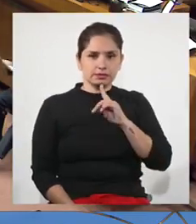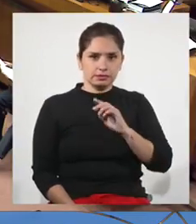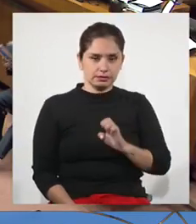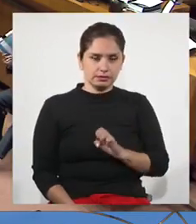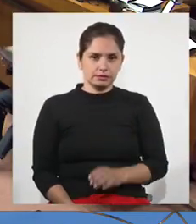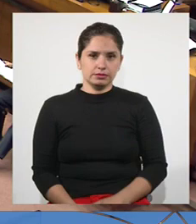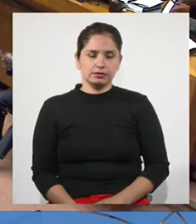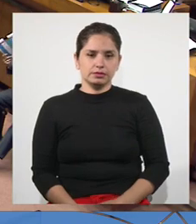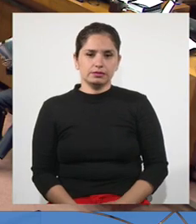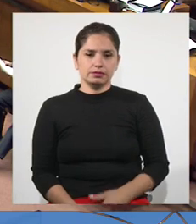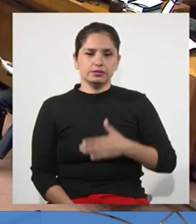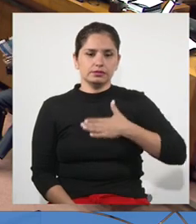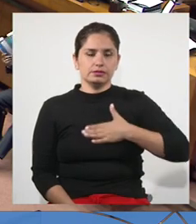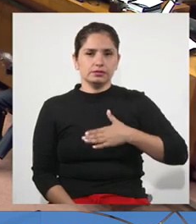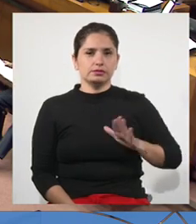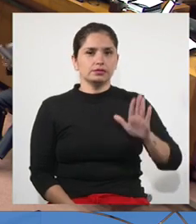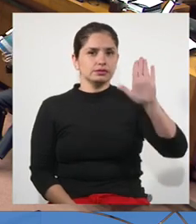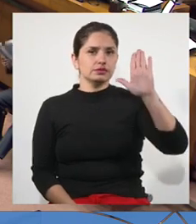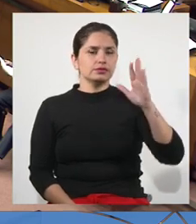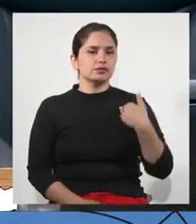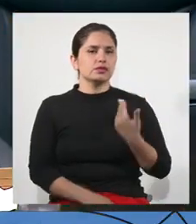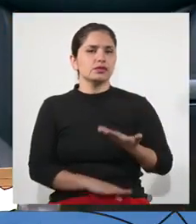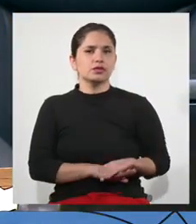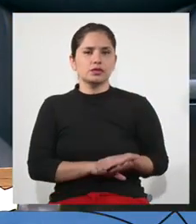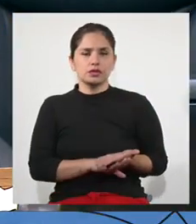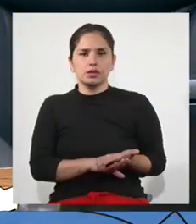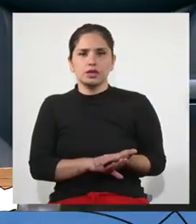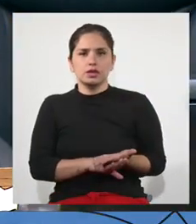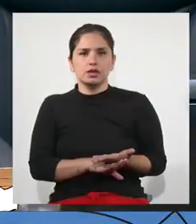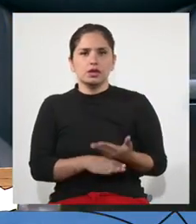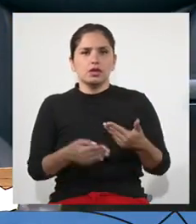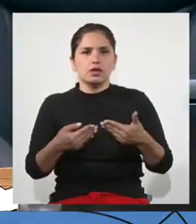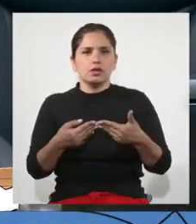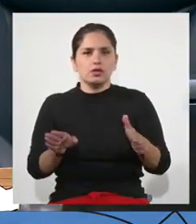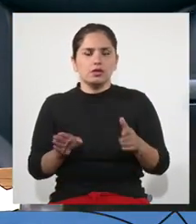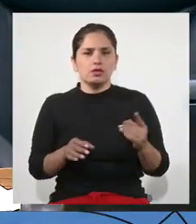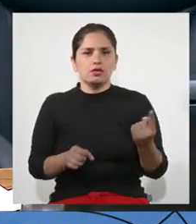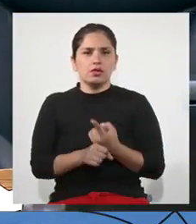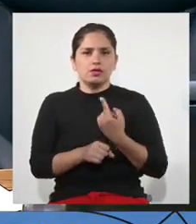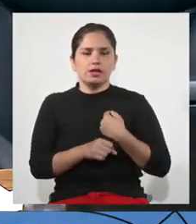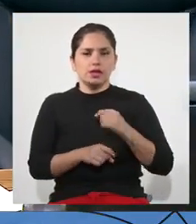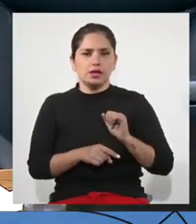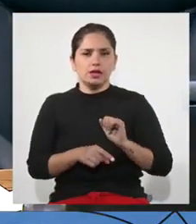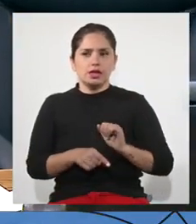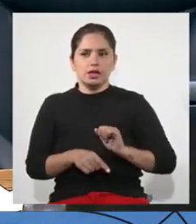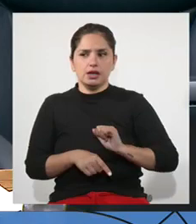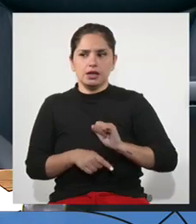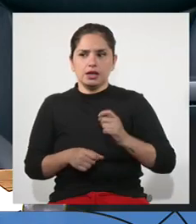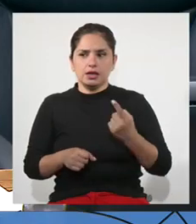Presidenta, quiero solicitar que se reabra la discusión de la admisibilidad, en